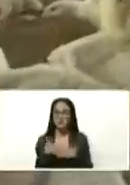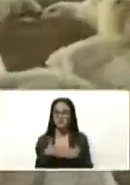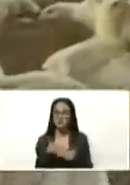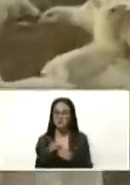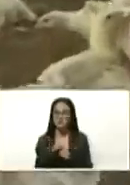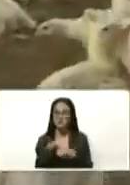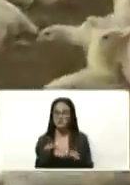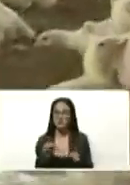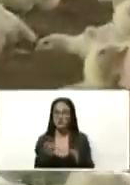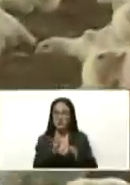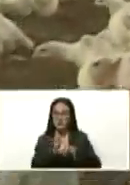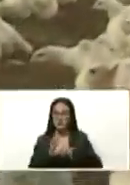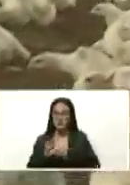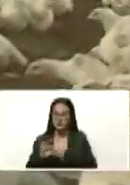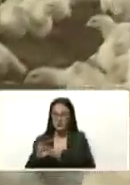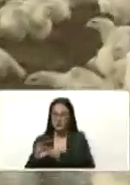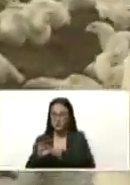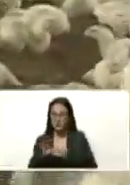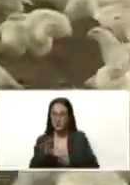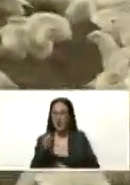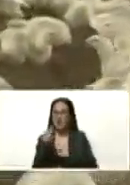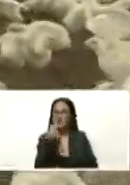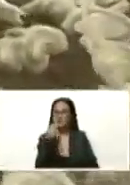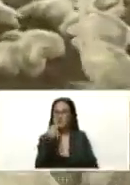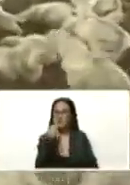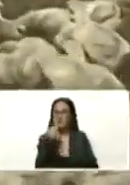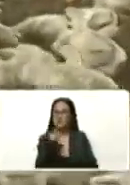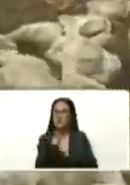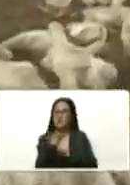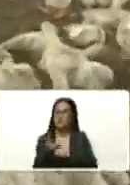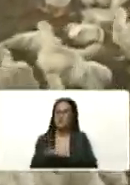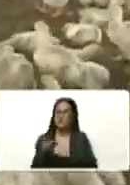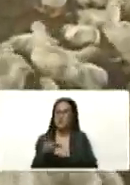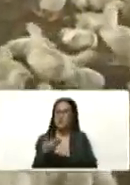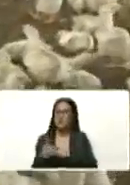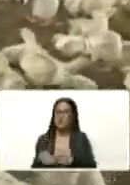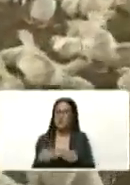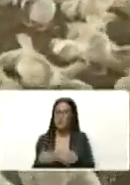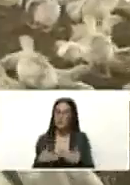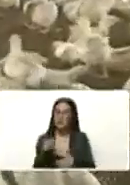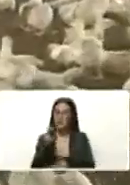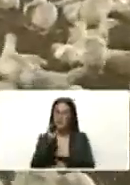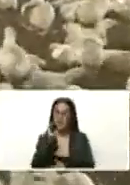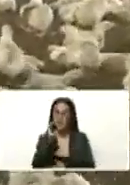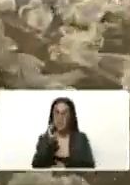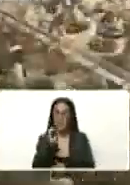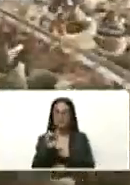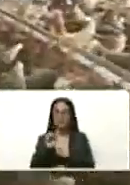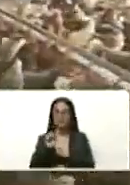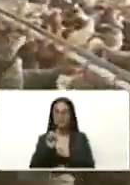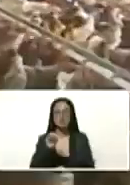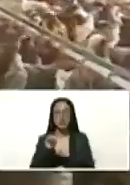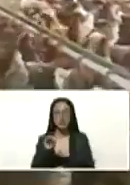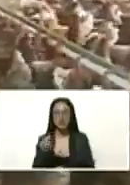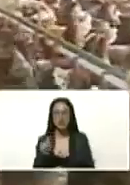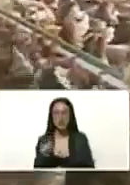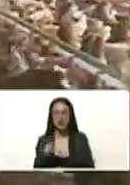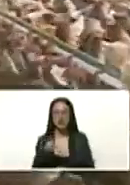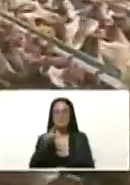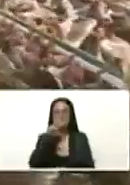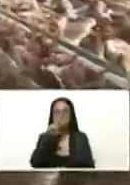sistema del encadenamiento con los alimentos. Por eso es muy importante la producción, como usted lo decía, de soya, la producción de